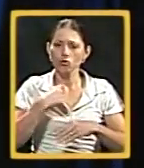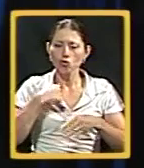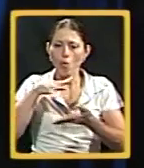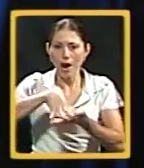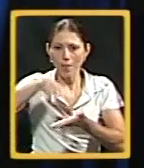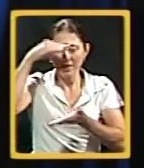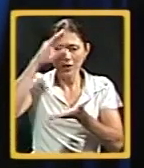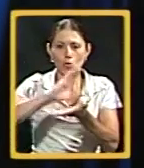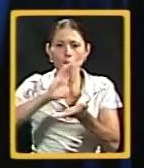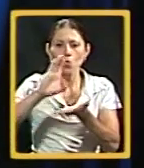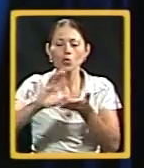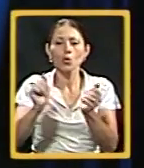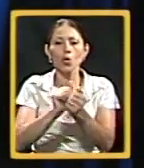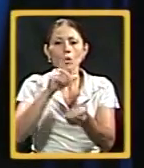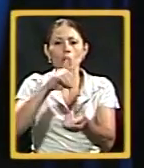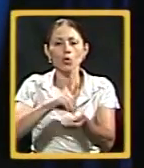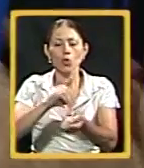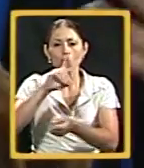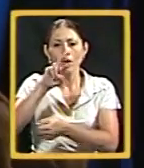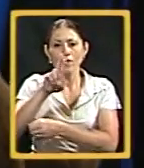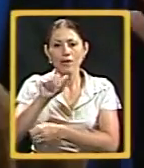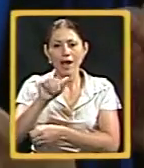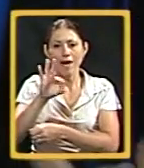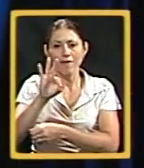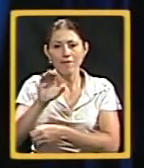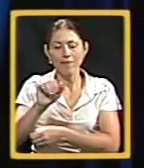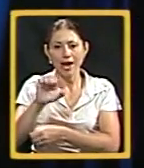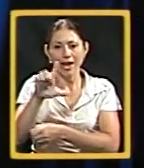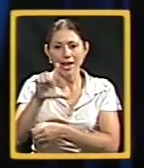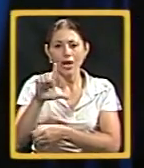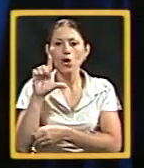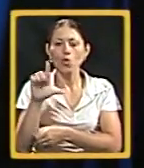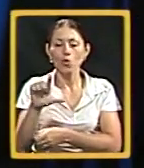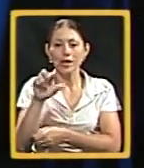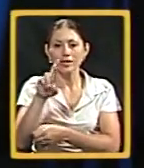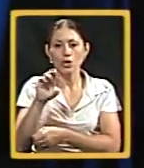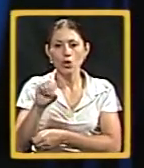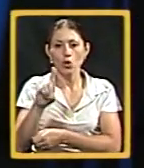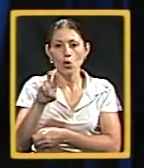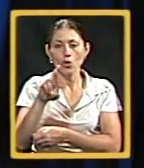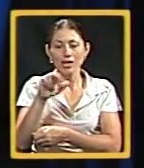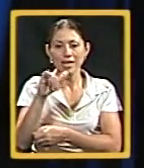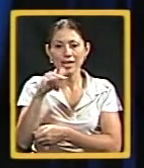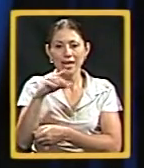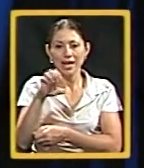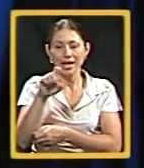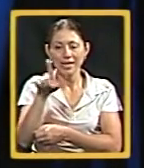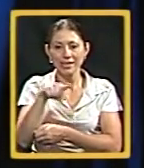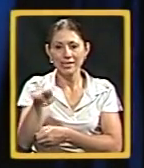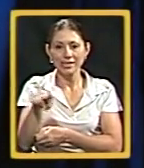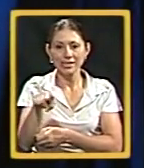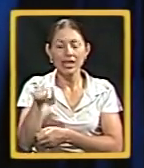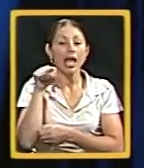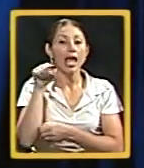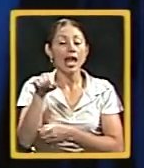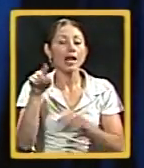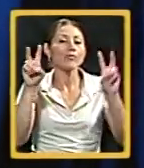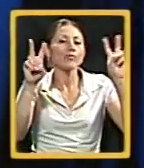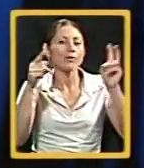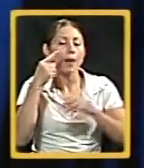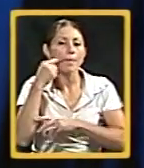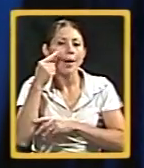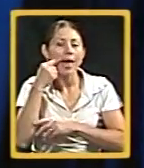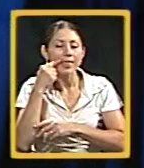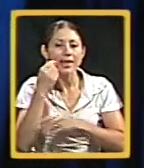doctor Rafael Lucas Rodríguez, que todos recordamos con mucho orgullo, y el padre de las orquídeas, de los libros